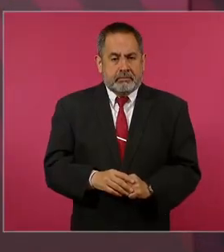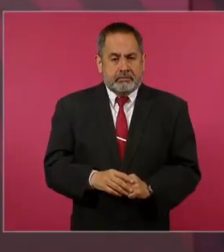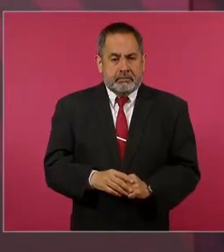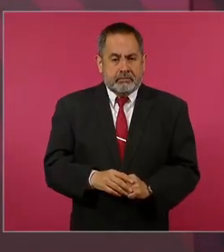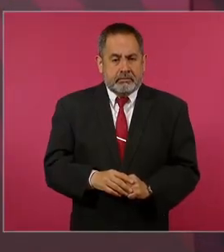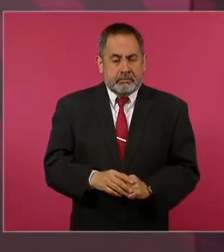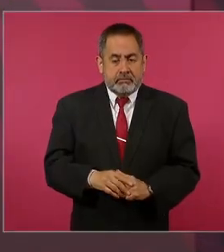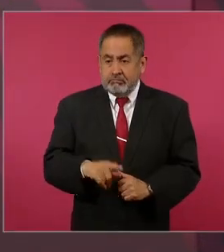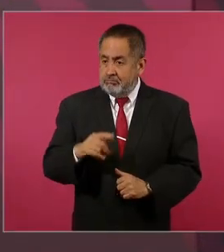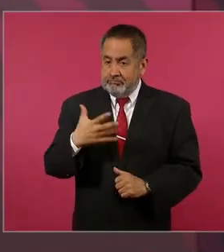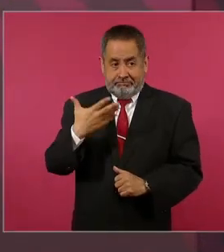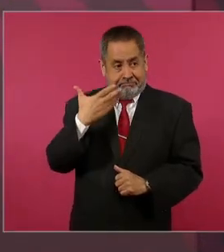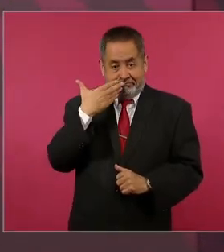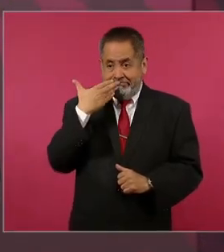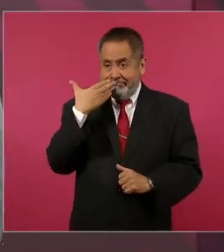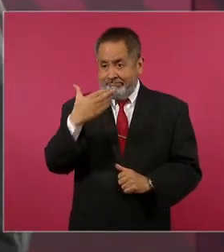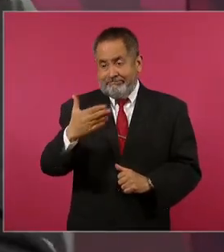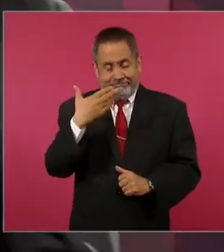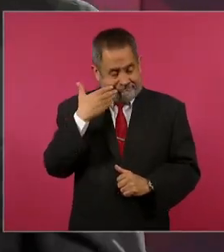celebro y